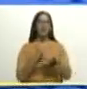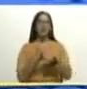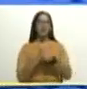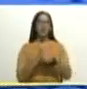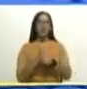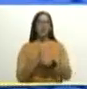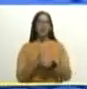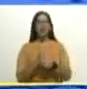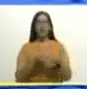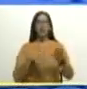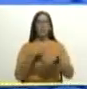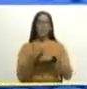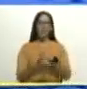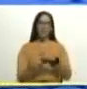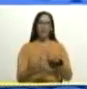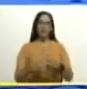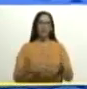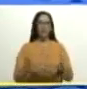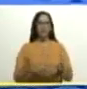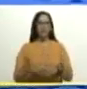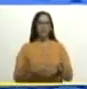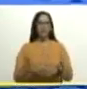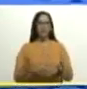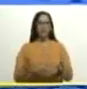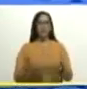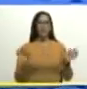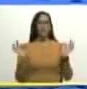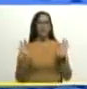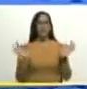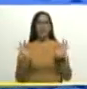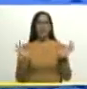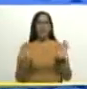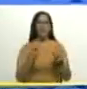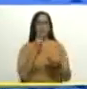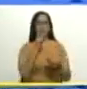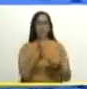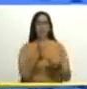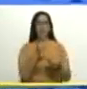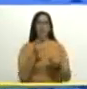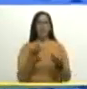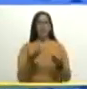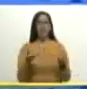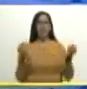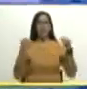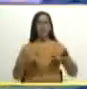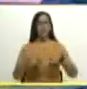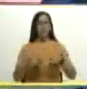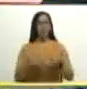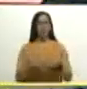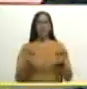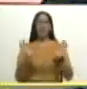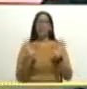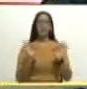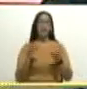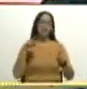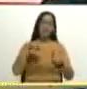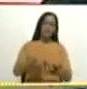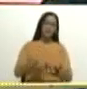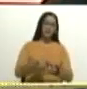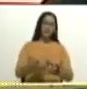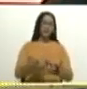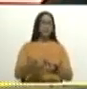estrategia, en los planes. Que nadie dañe este gran consenso. Que nadie